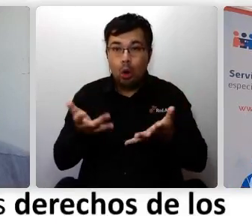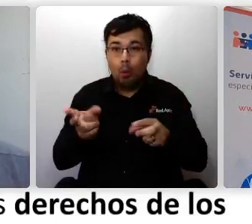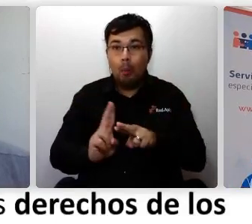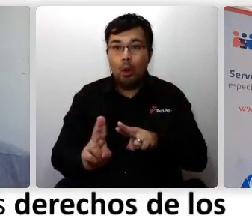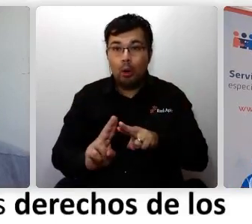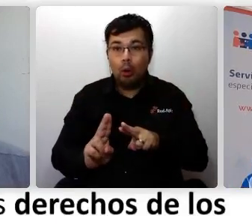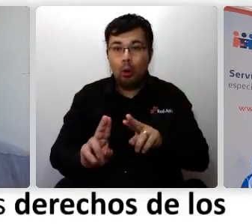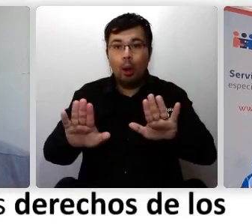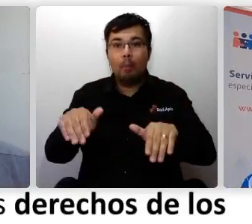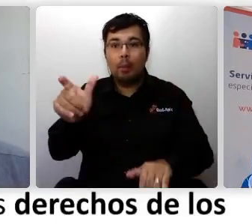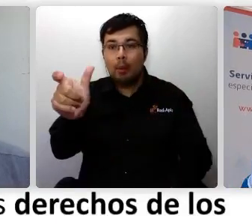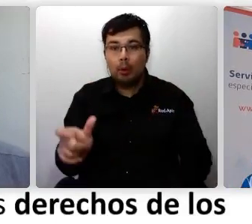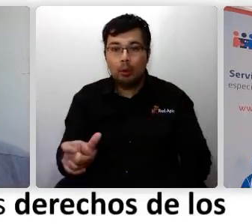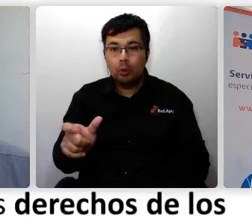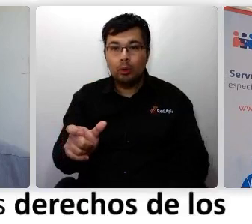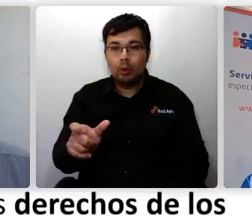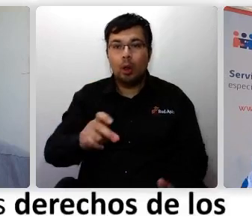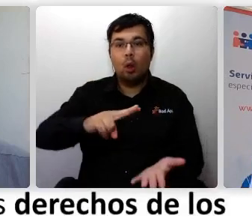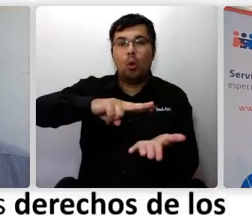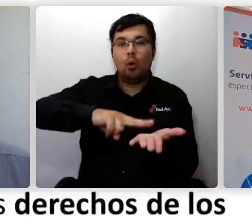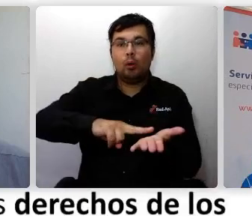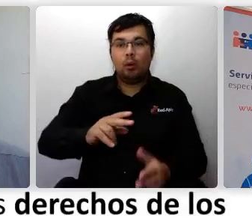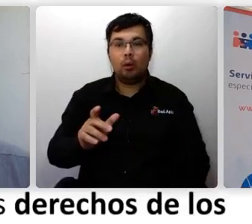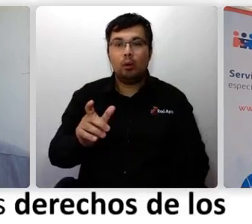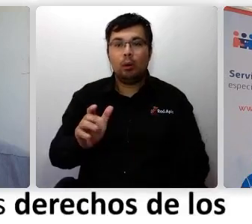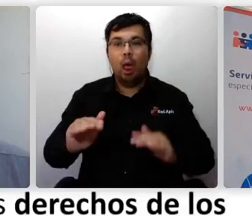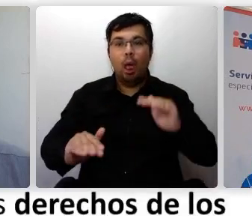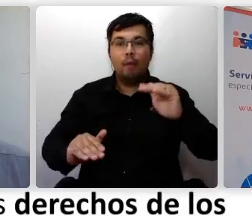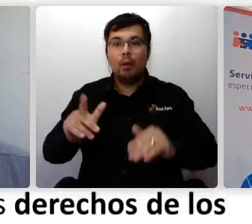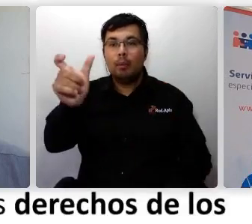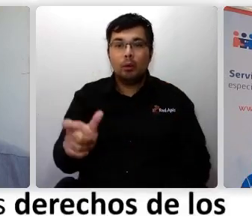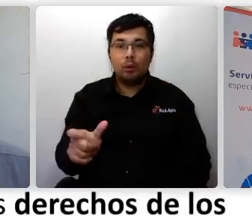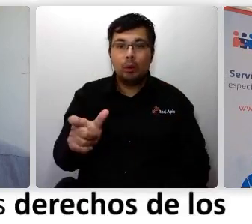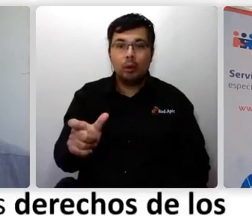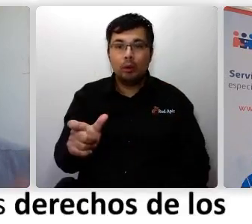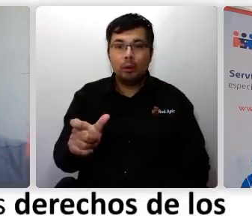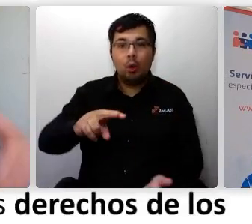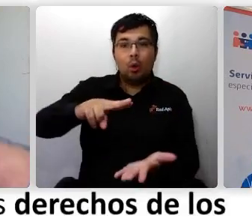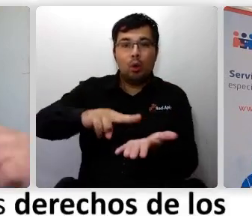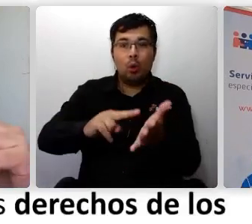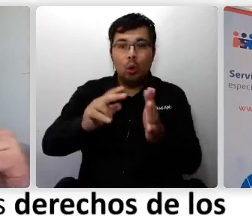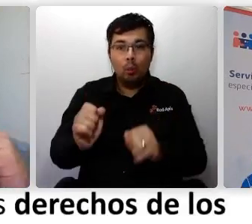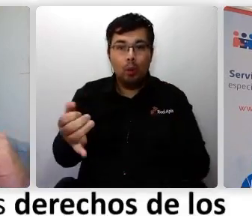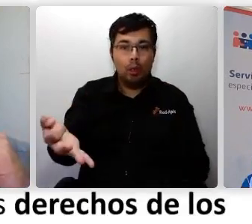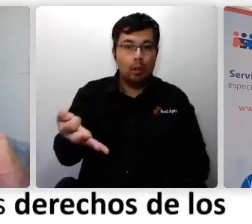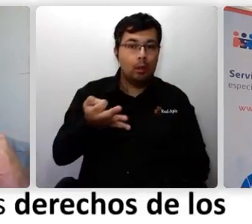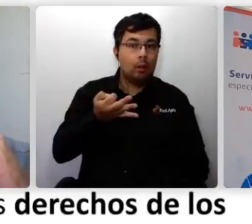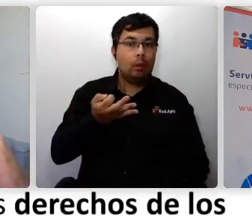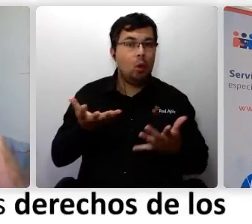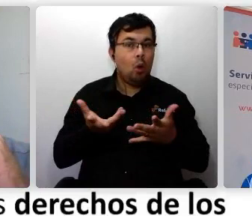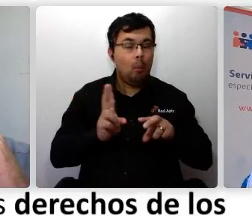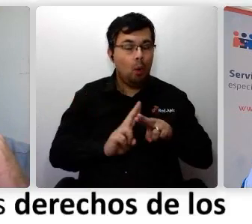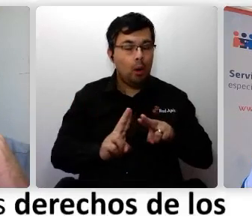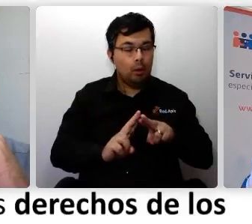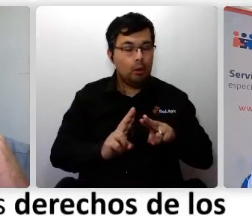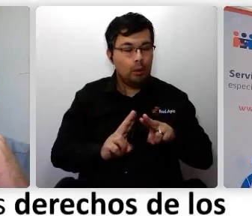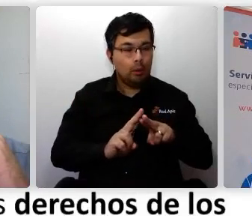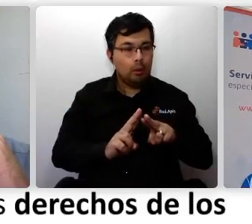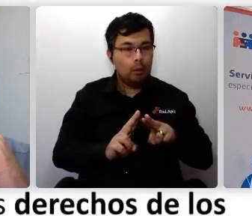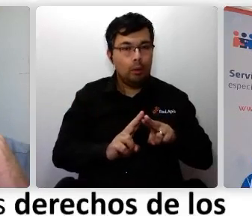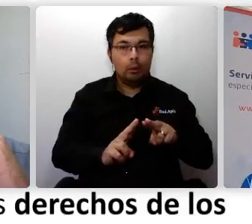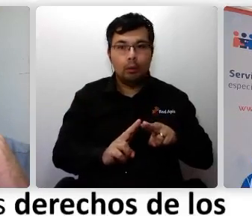A veces también el contribuyente puede aclarar con nosotros lo que está haciendo el contador. Y eso, bueno, es bueno también que no delegue el 100%